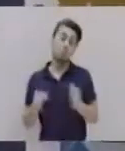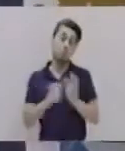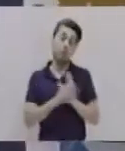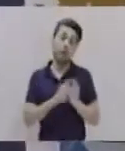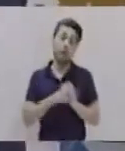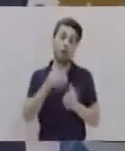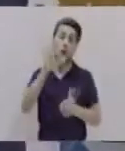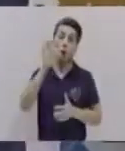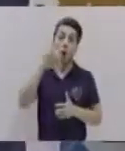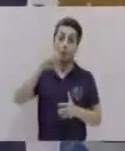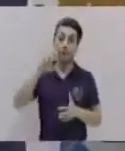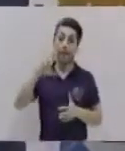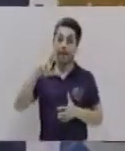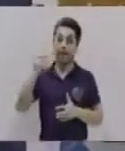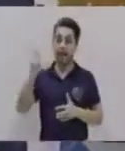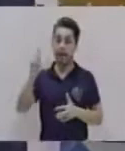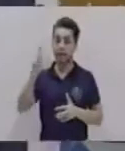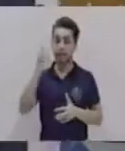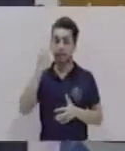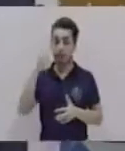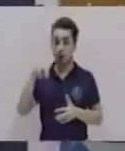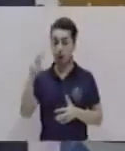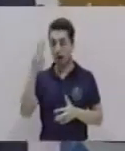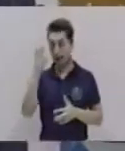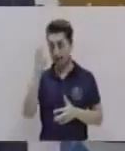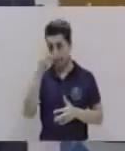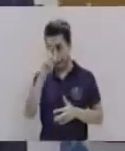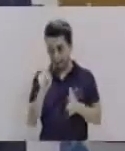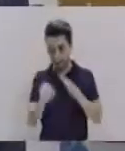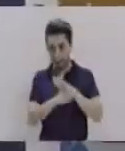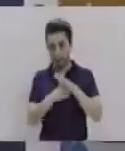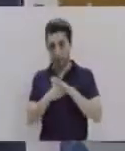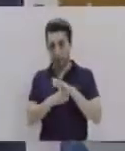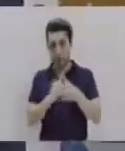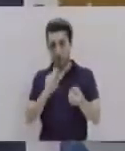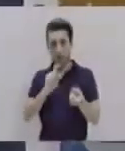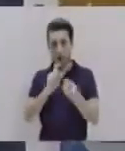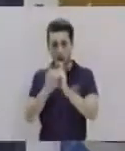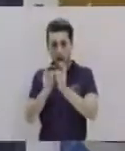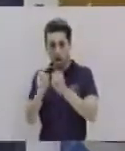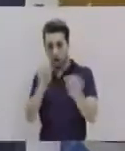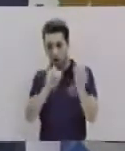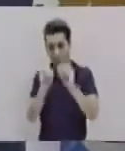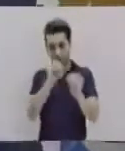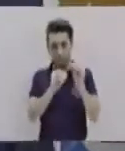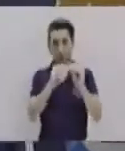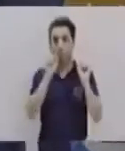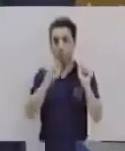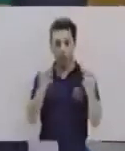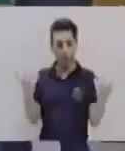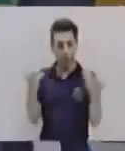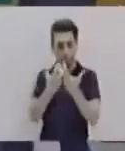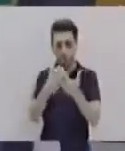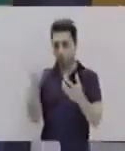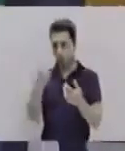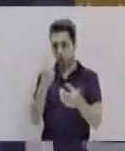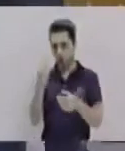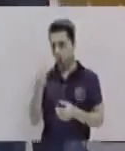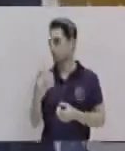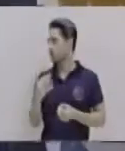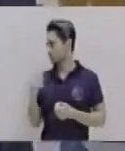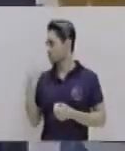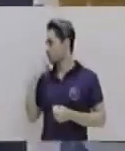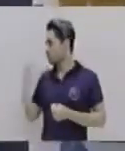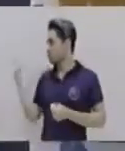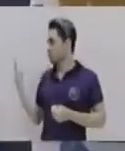hemos aprendido, multiplicaciones, sumas, restas y diferentes tipos de números. Así es, Claudia. Si logras ver, acá